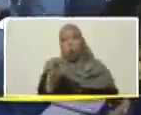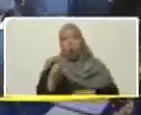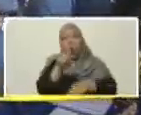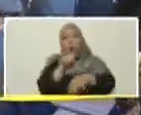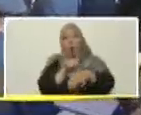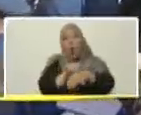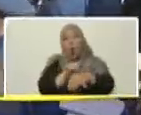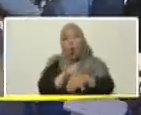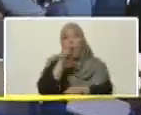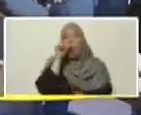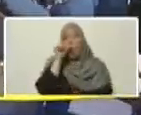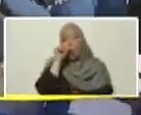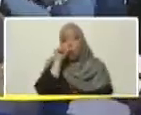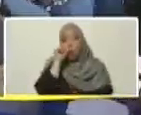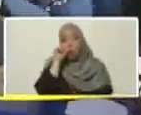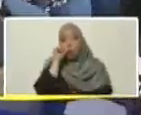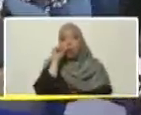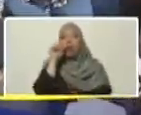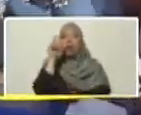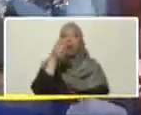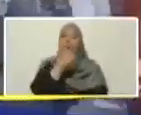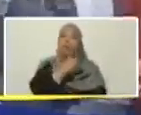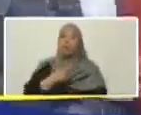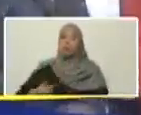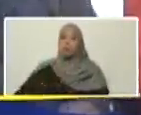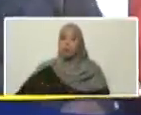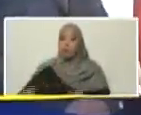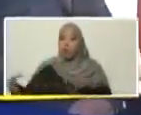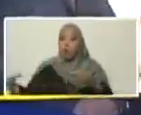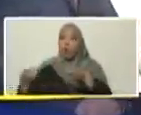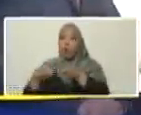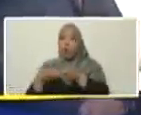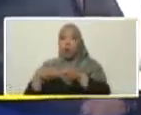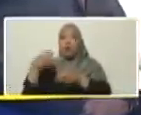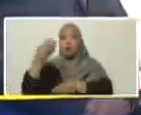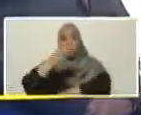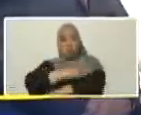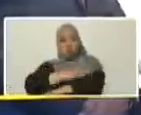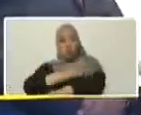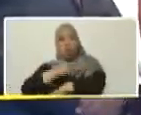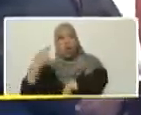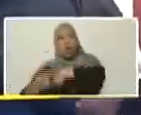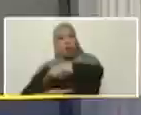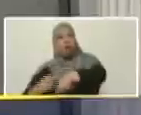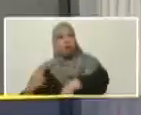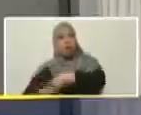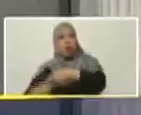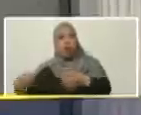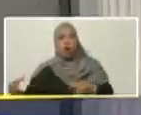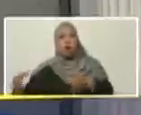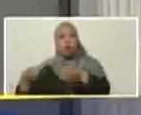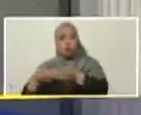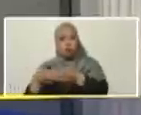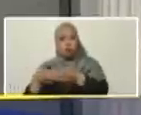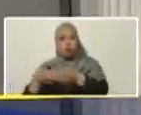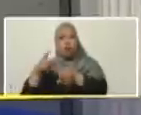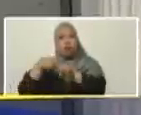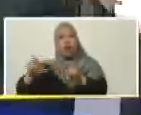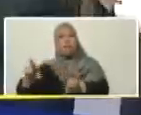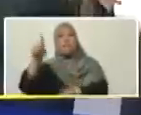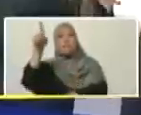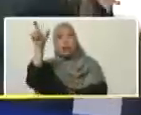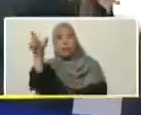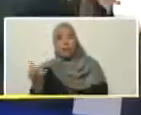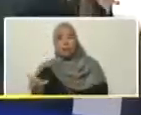Huidrobo Amoroso, presidente del Consejo Moral Republicano. Doctor Tarek William Saab,